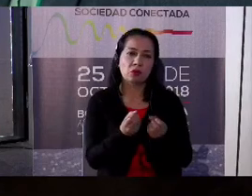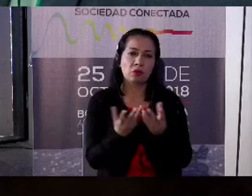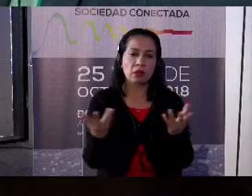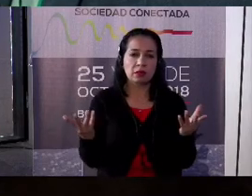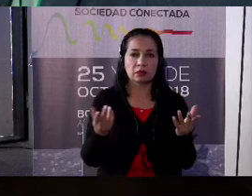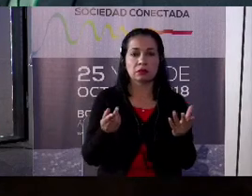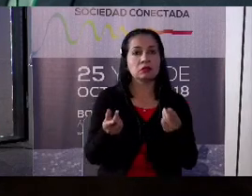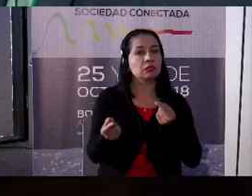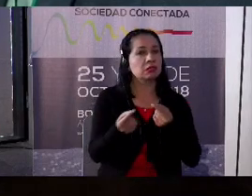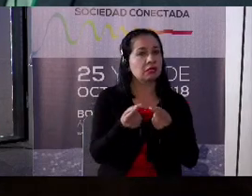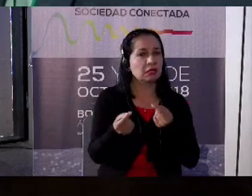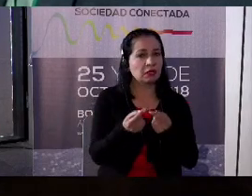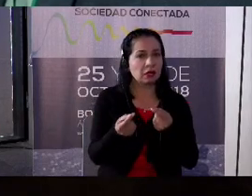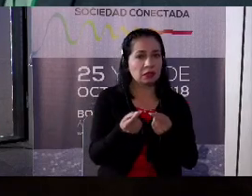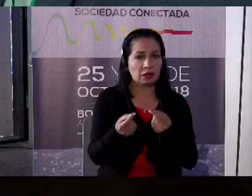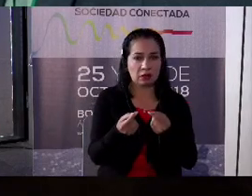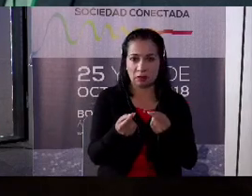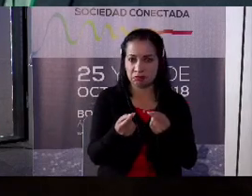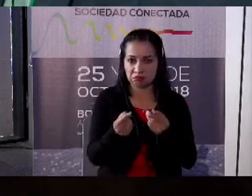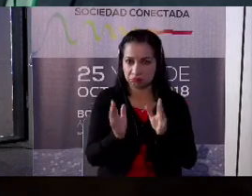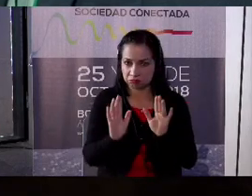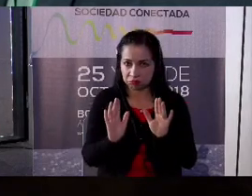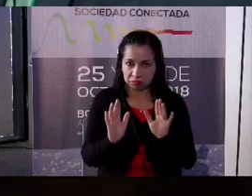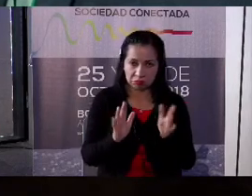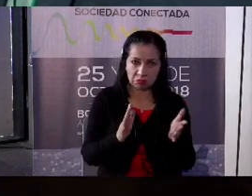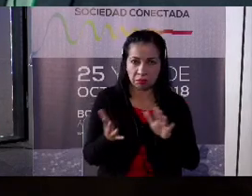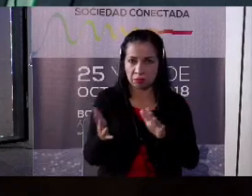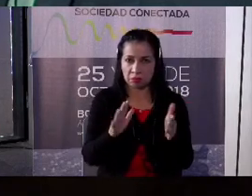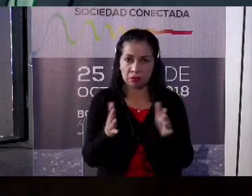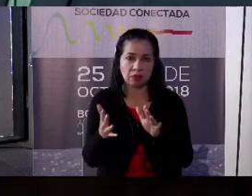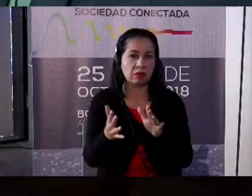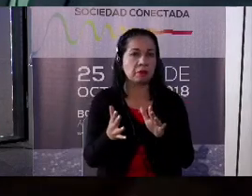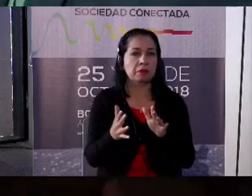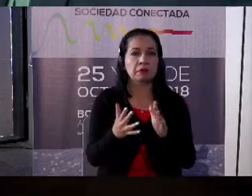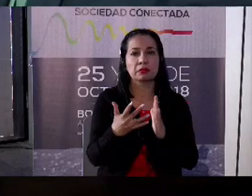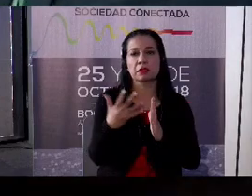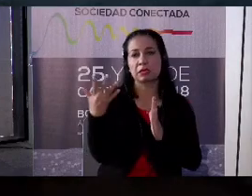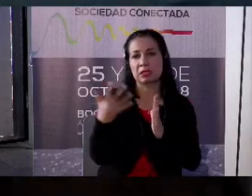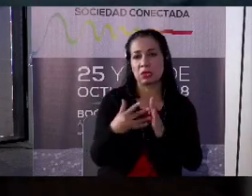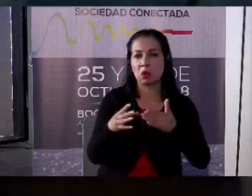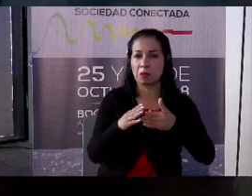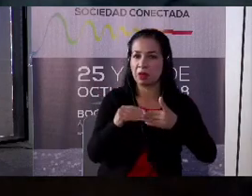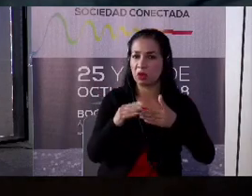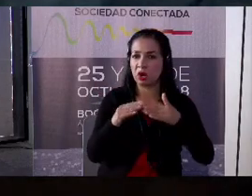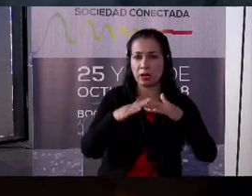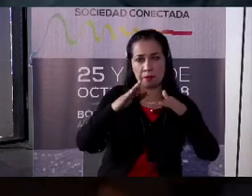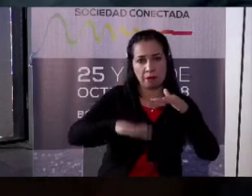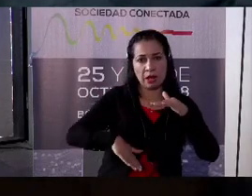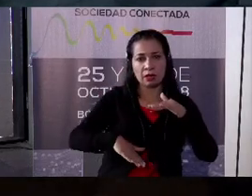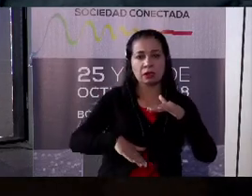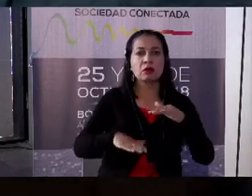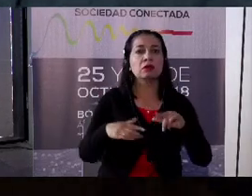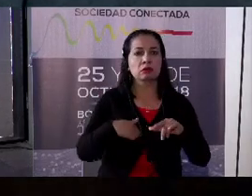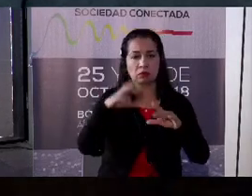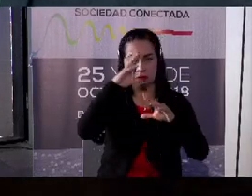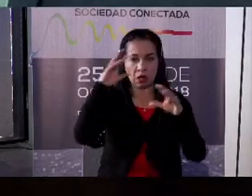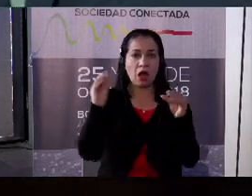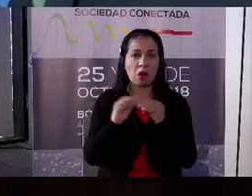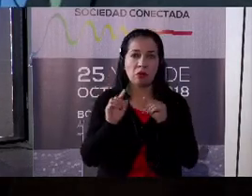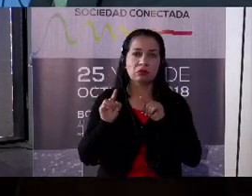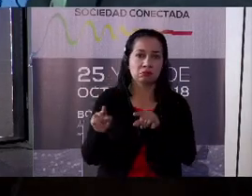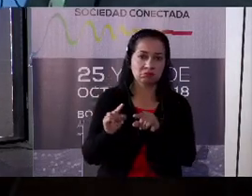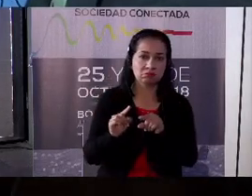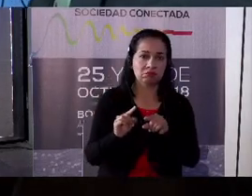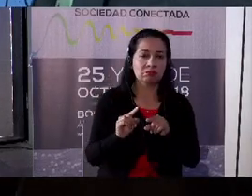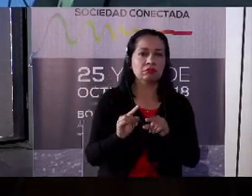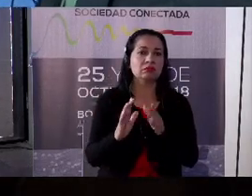Uh basically less than 5 Us Dollars so I totally agree with you know Uh sing F assessments